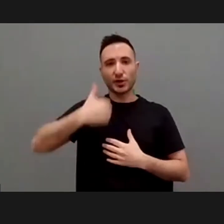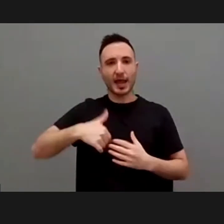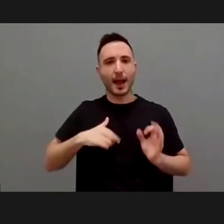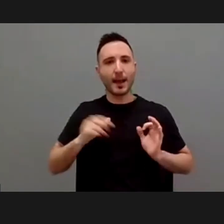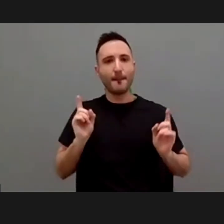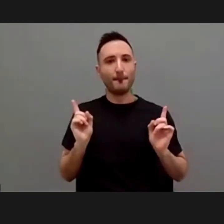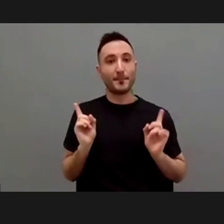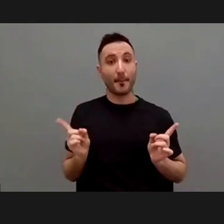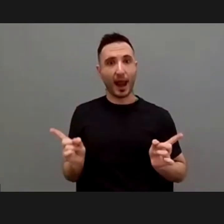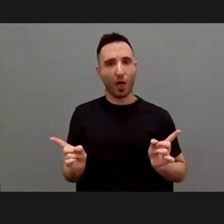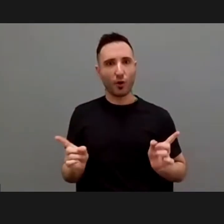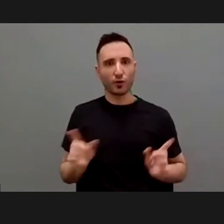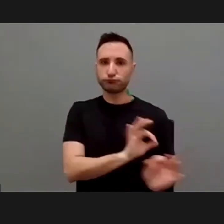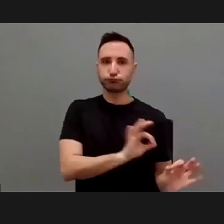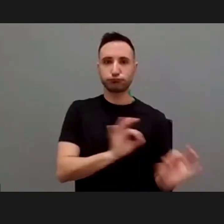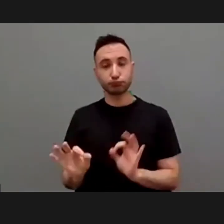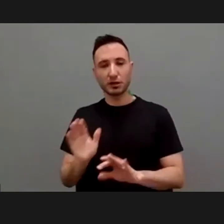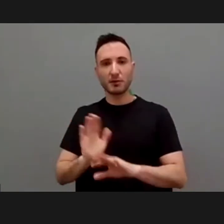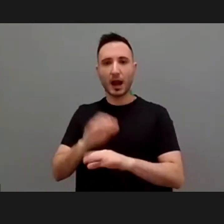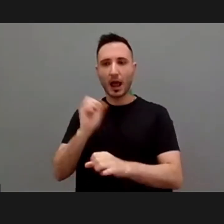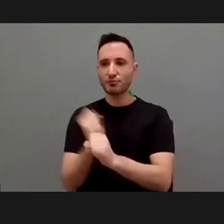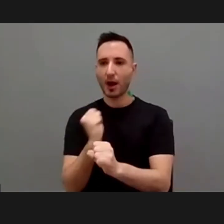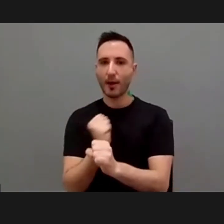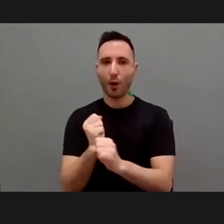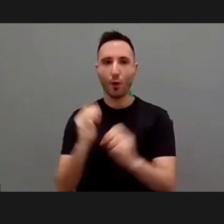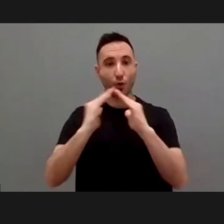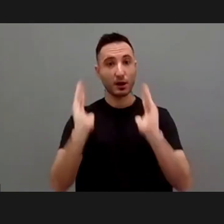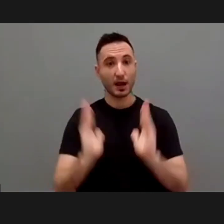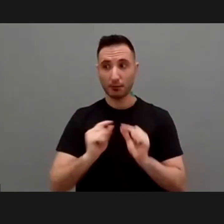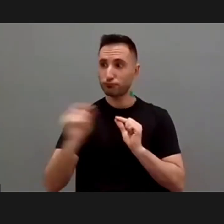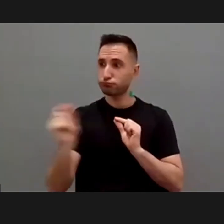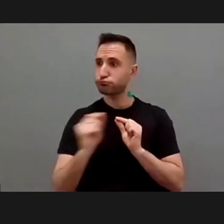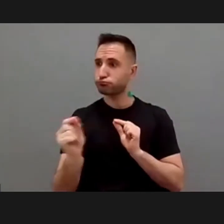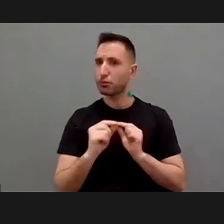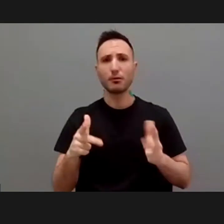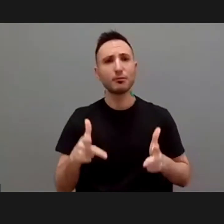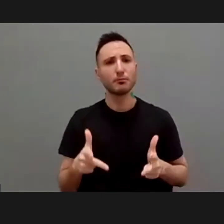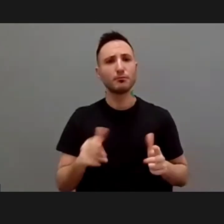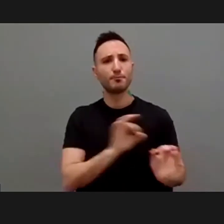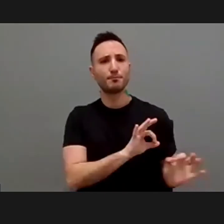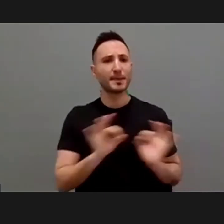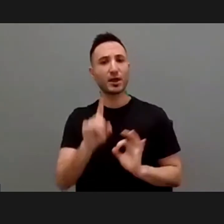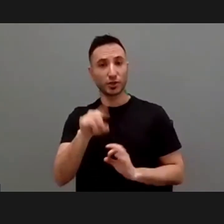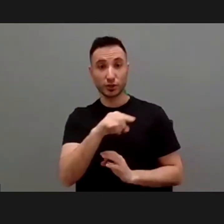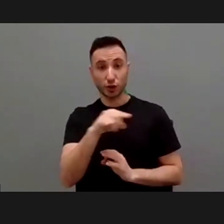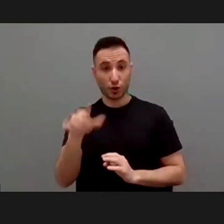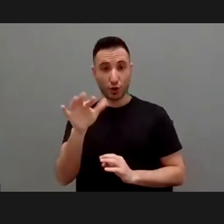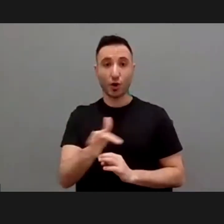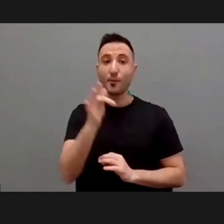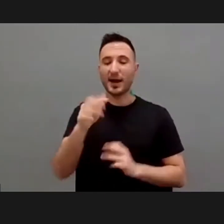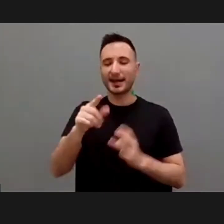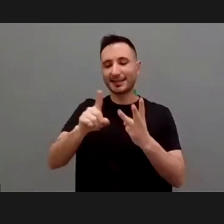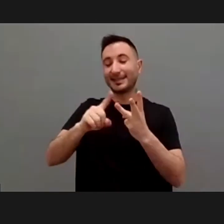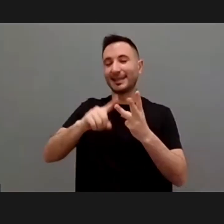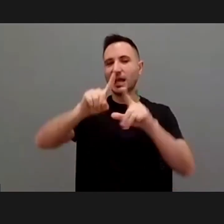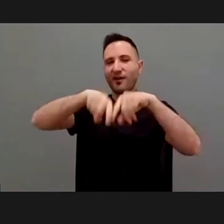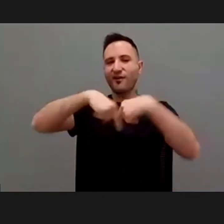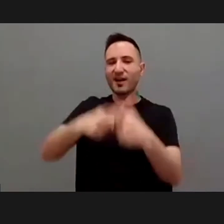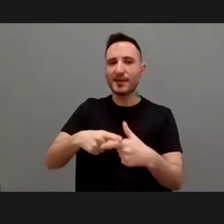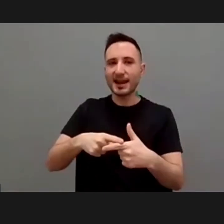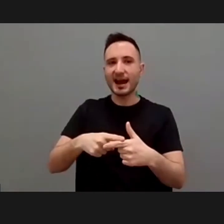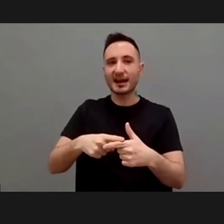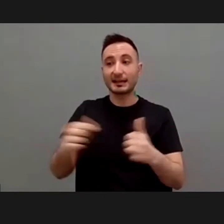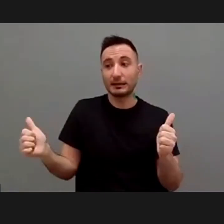realidad de ese trabajo virtual, de ese trabajo desde casa y cómo podemos conciliarlo con nuestras